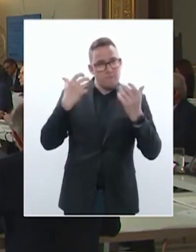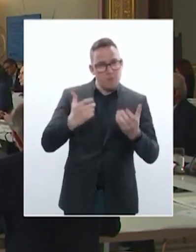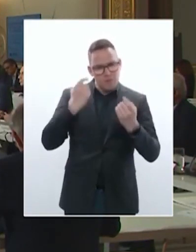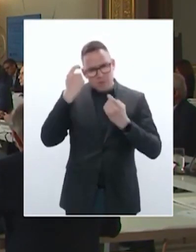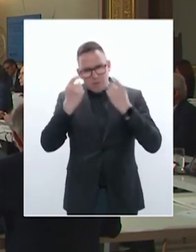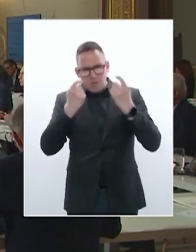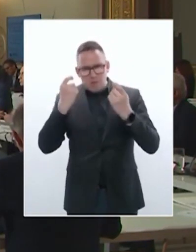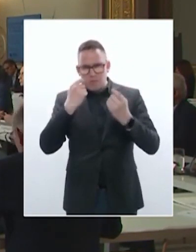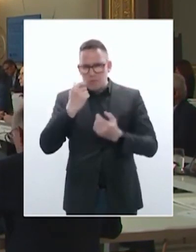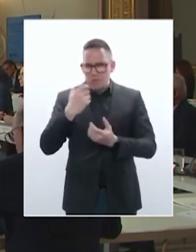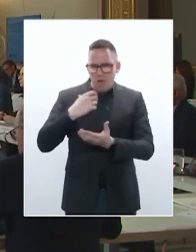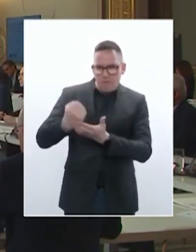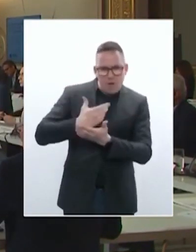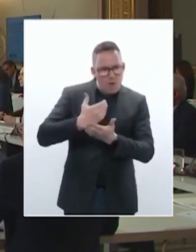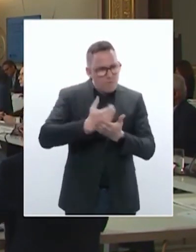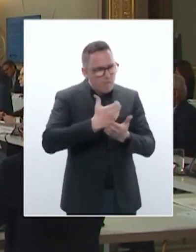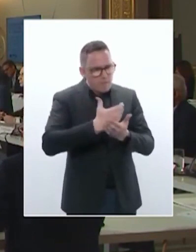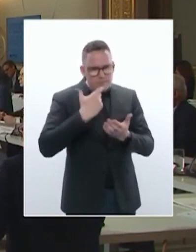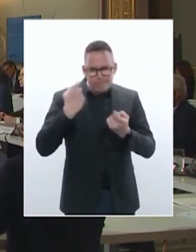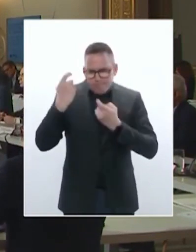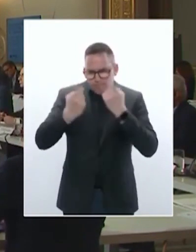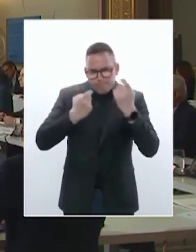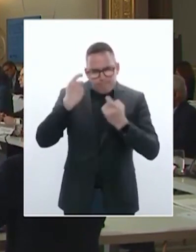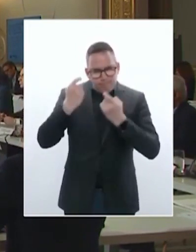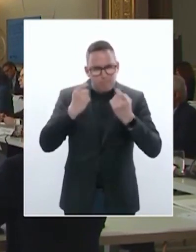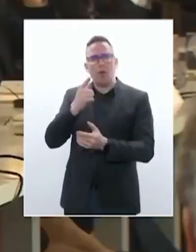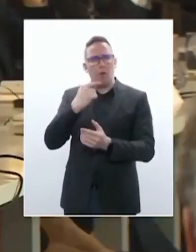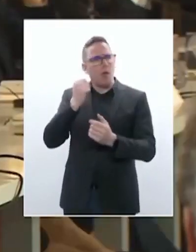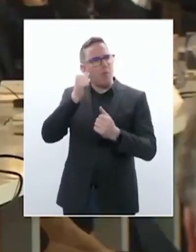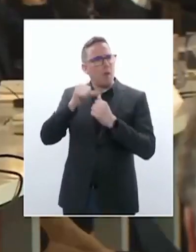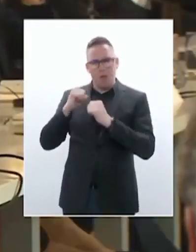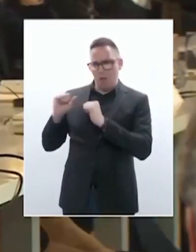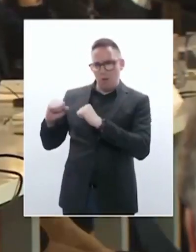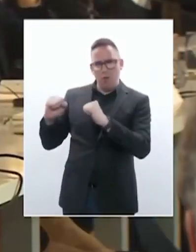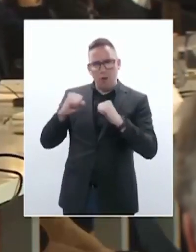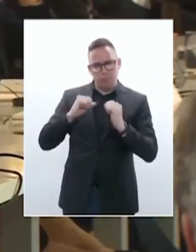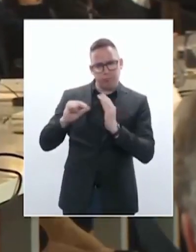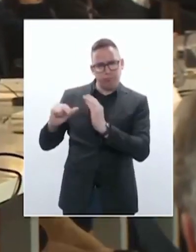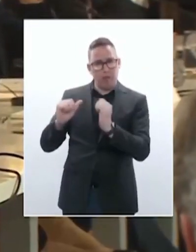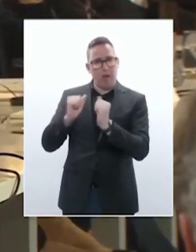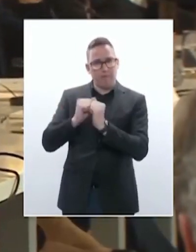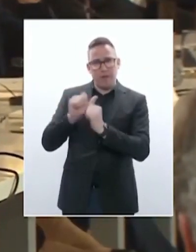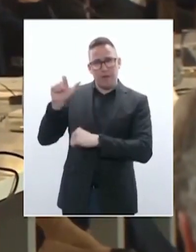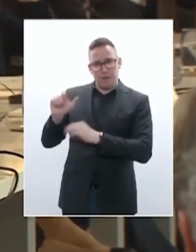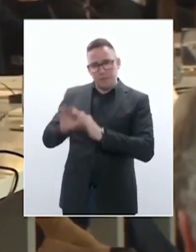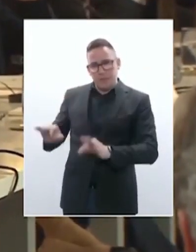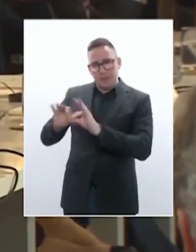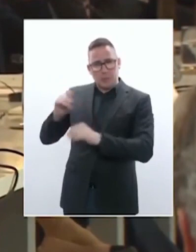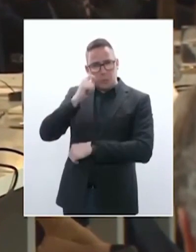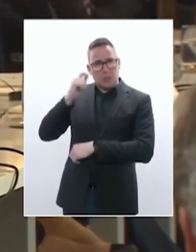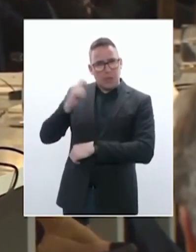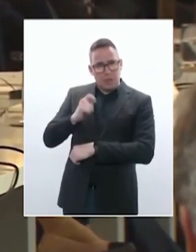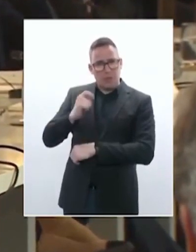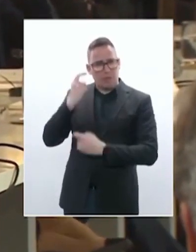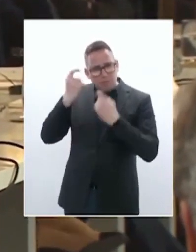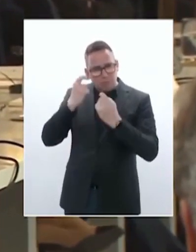ya unos meses lanzando el mensaje de que el objetivo de Putin es seguir avanzando por Europa. De esta forma van mentalizando a la población de que se acerca un conflicto